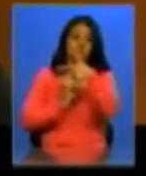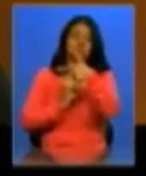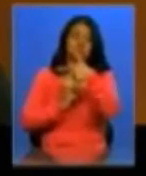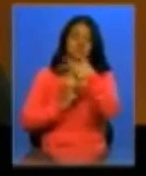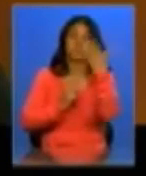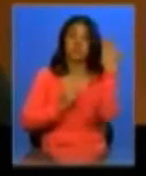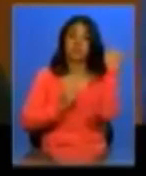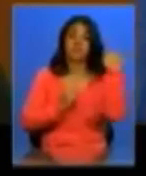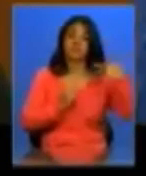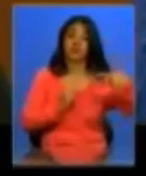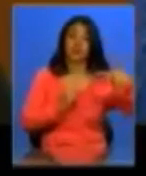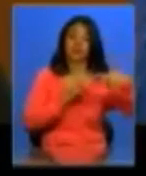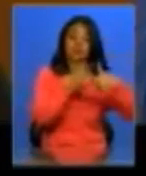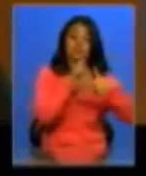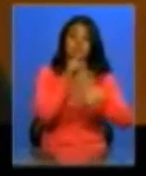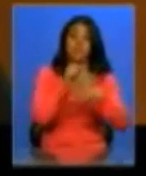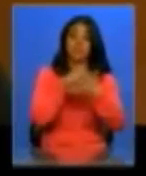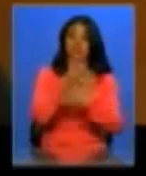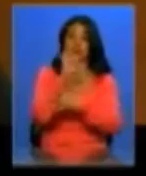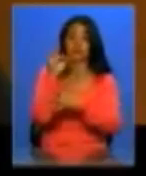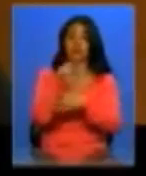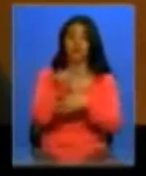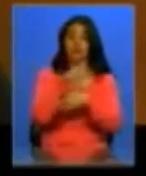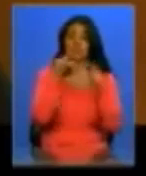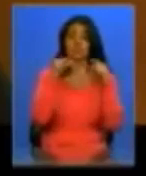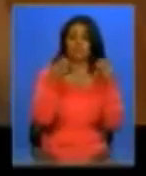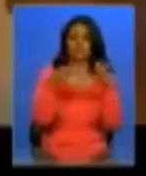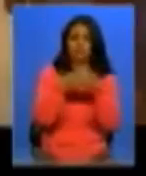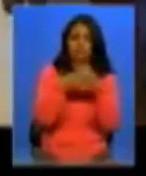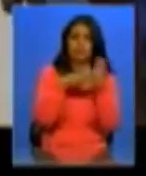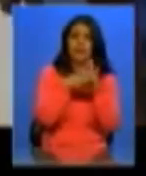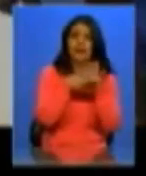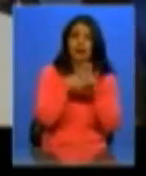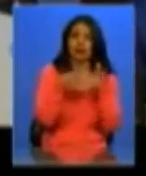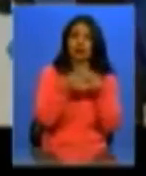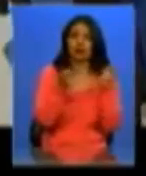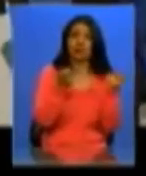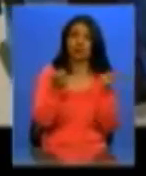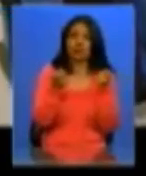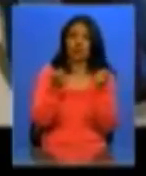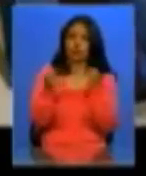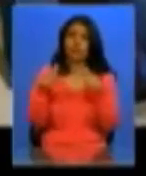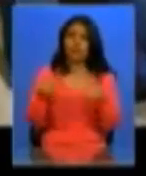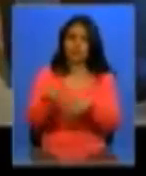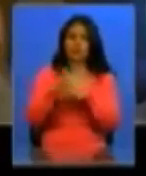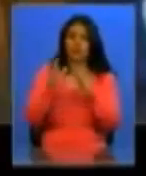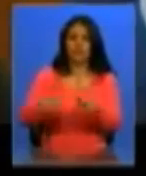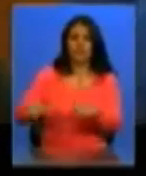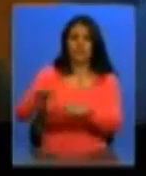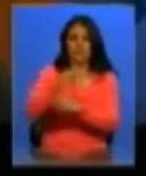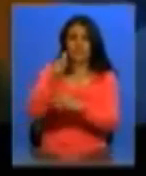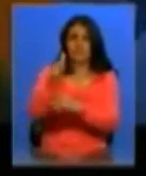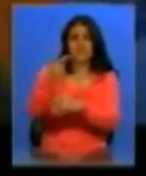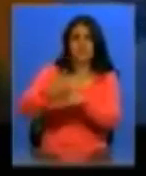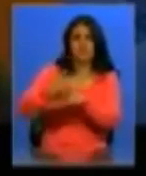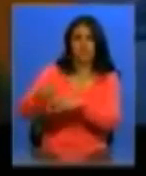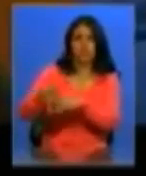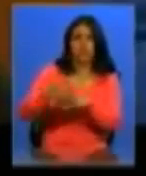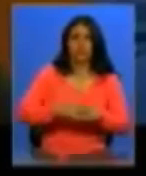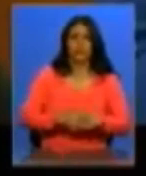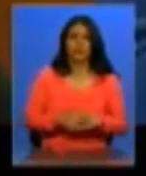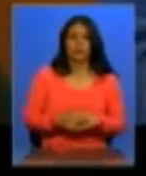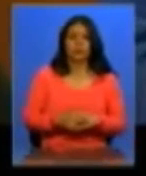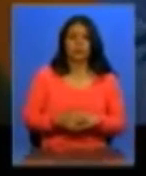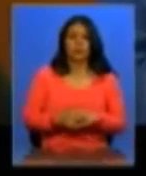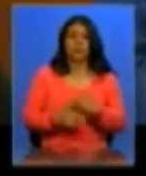aquel entonces, 99, el poder político lo tenía el poder financiero. Ahora tengan seguridad que lo tiene el pueblo ecuatoriano. El desarrollo es básicamente un